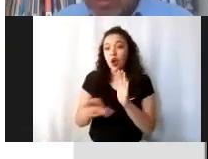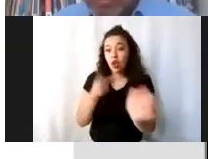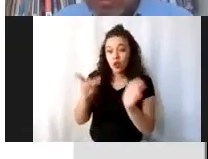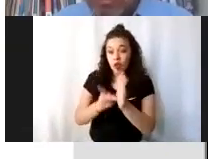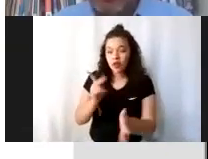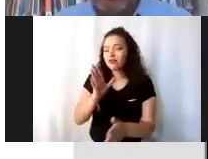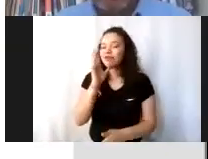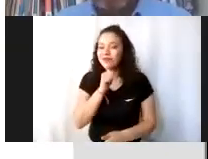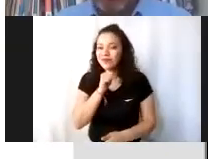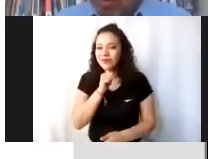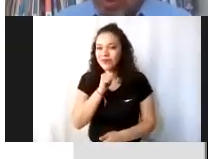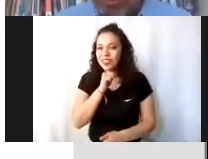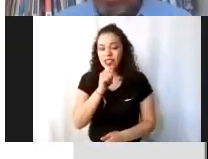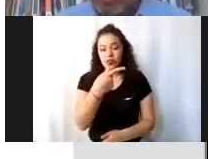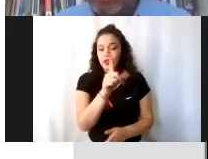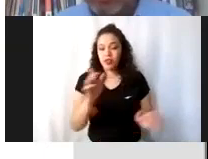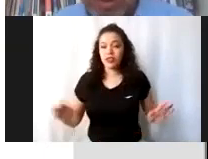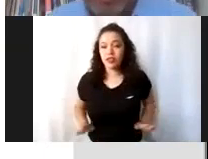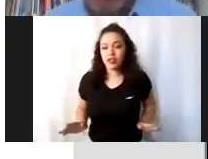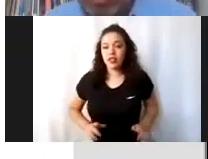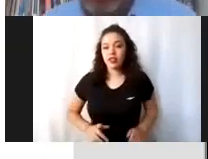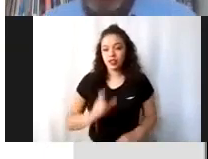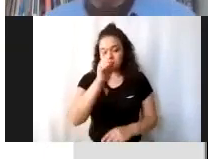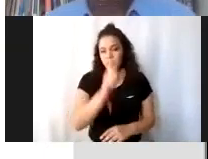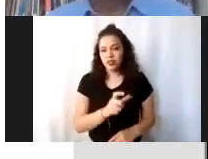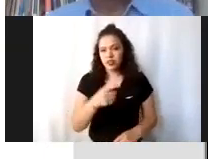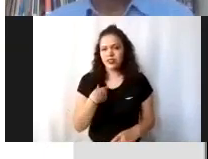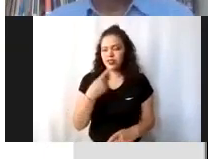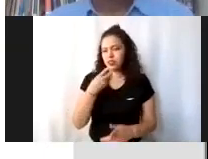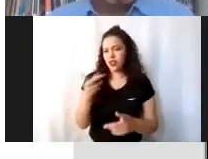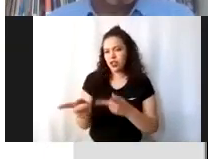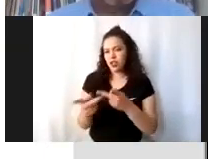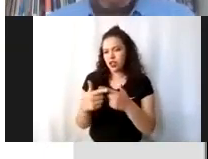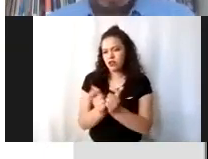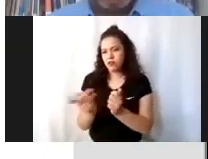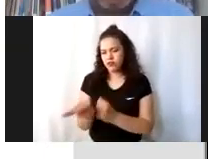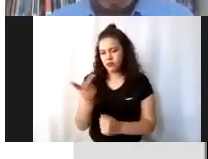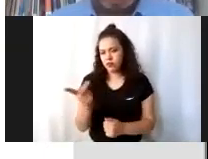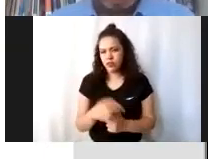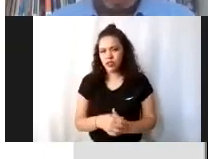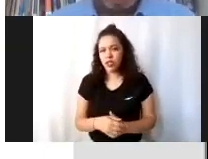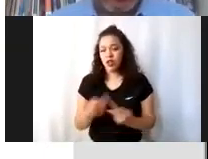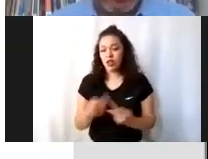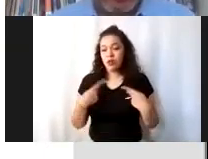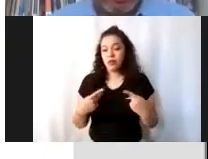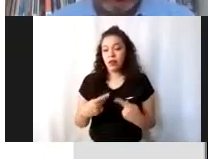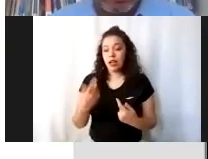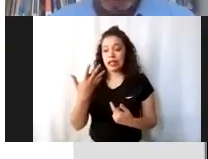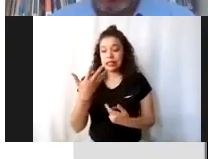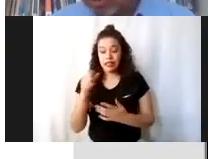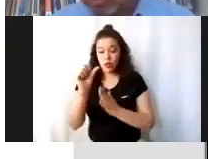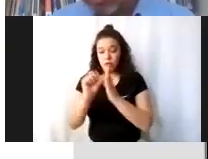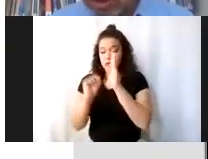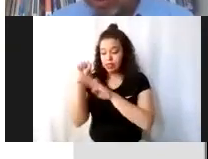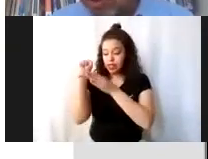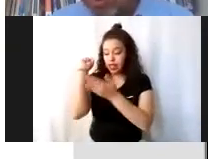En ese sentido, vuelvo a replantear la pregunta al grupo. ¿Alguien de 5 meses tendría derecho a